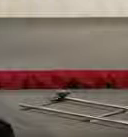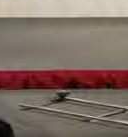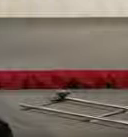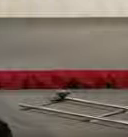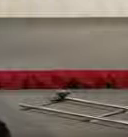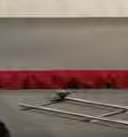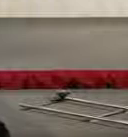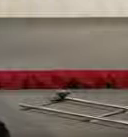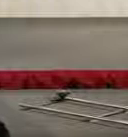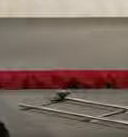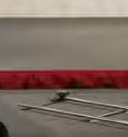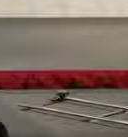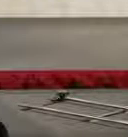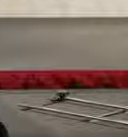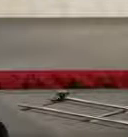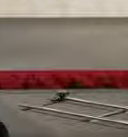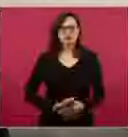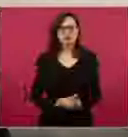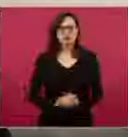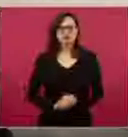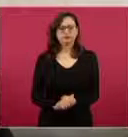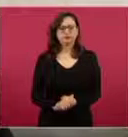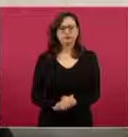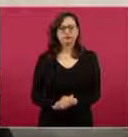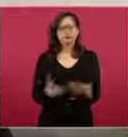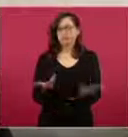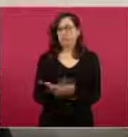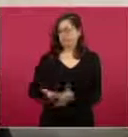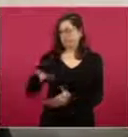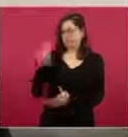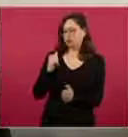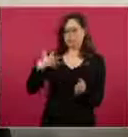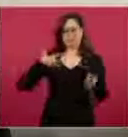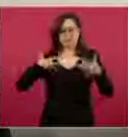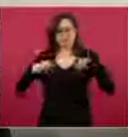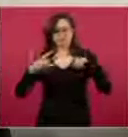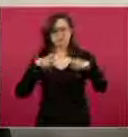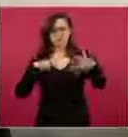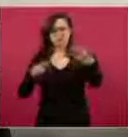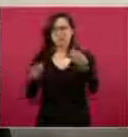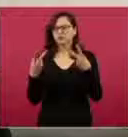comercio, nada, porque